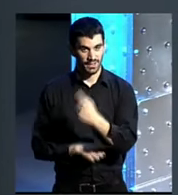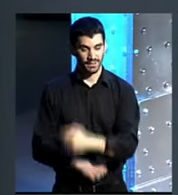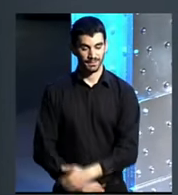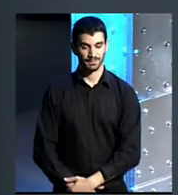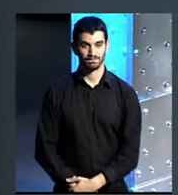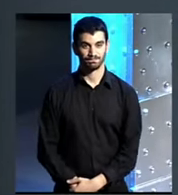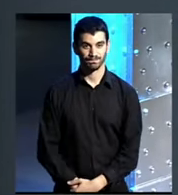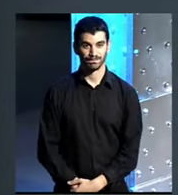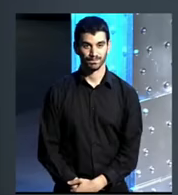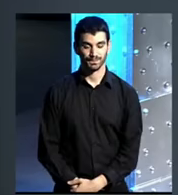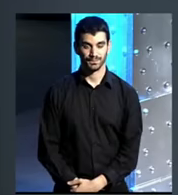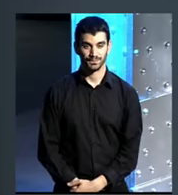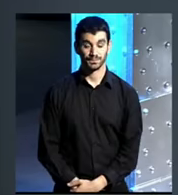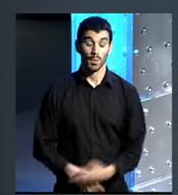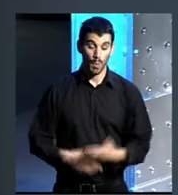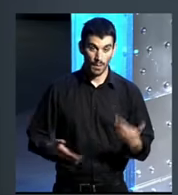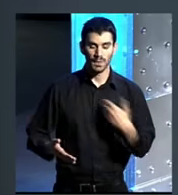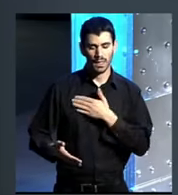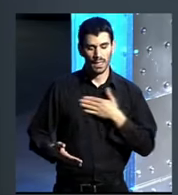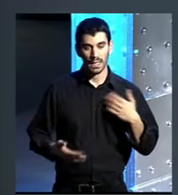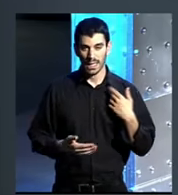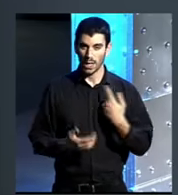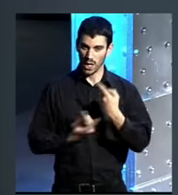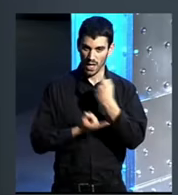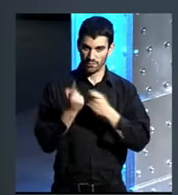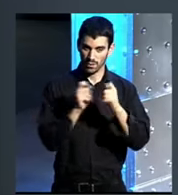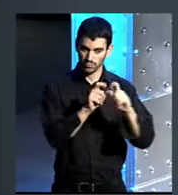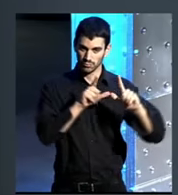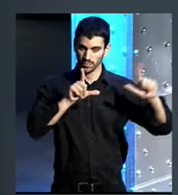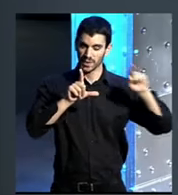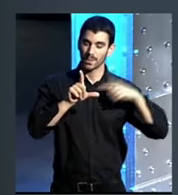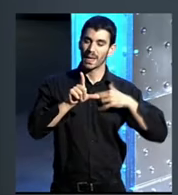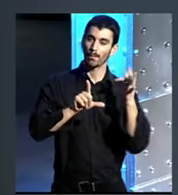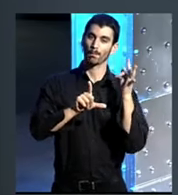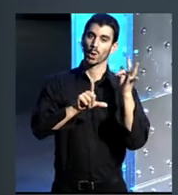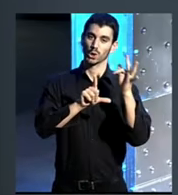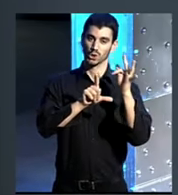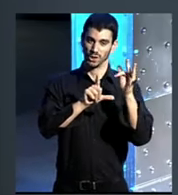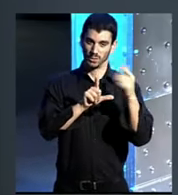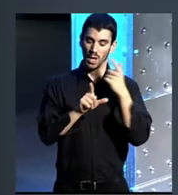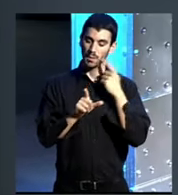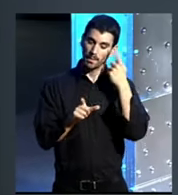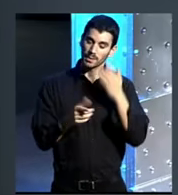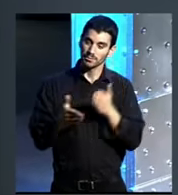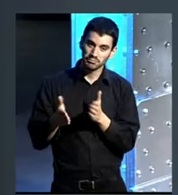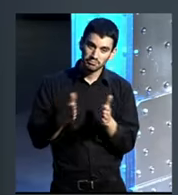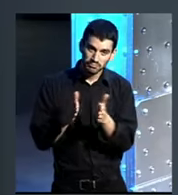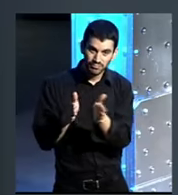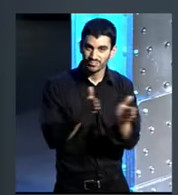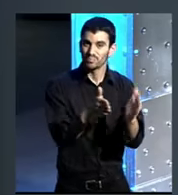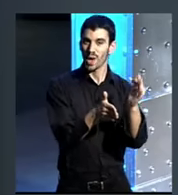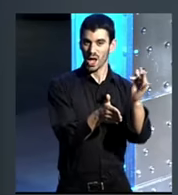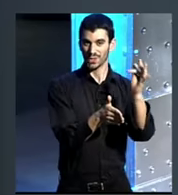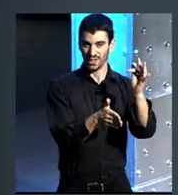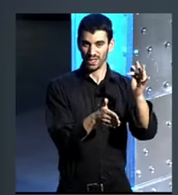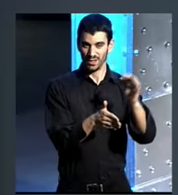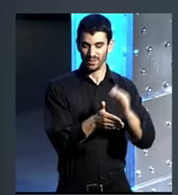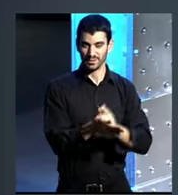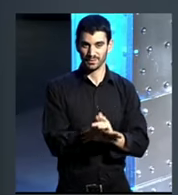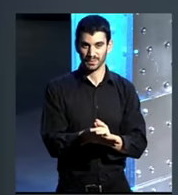Pero bueno, vamos a ver algunos datos más positivos y esperanzadores, algunas tendencias que se observan.